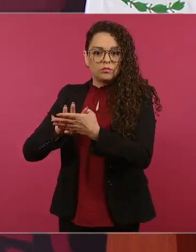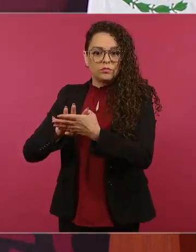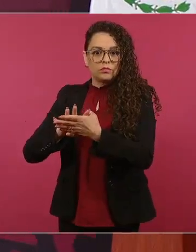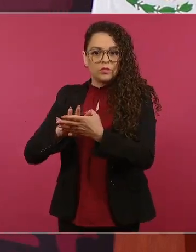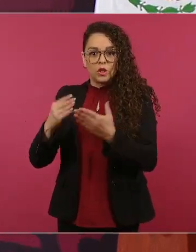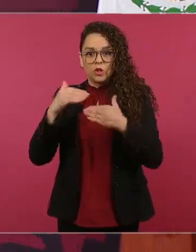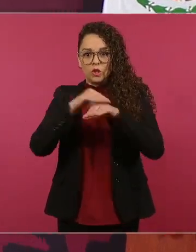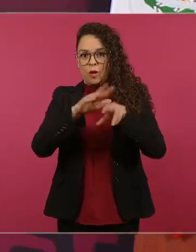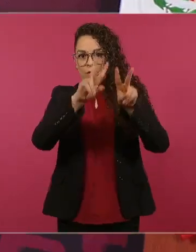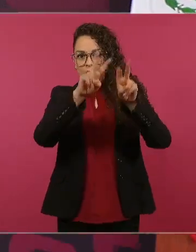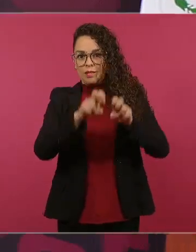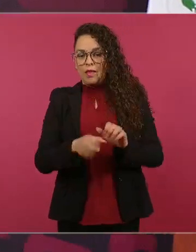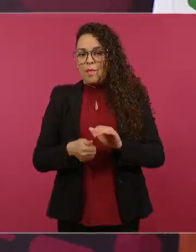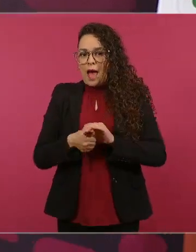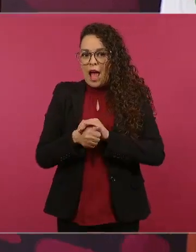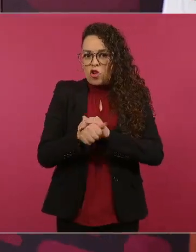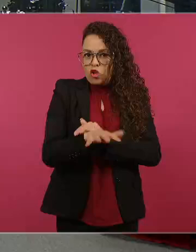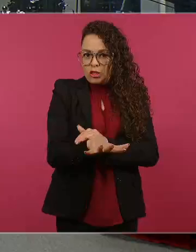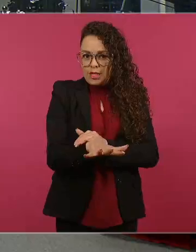en